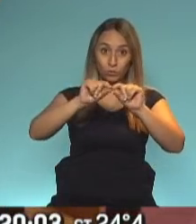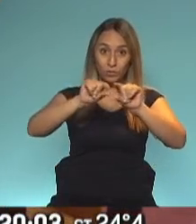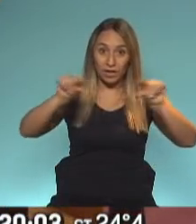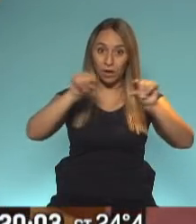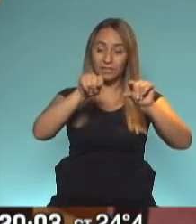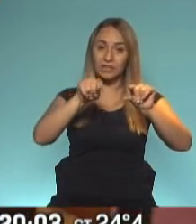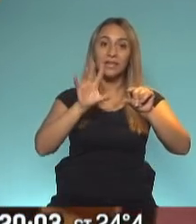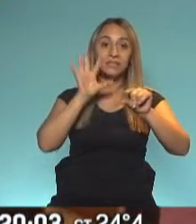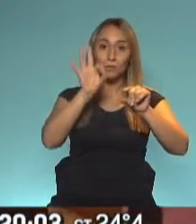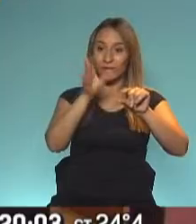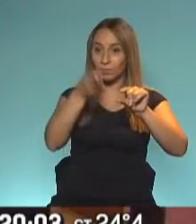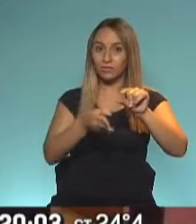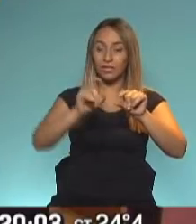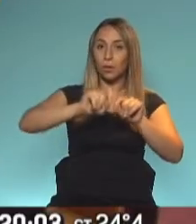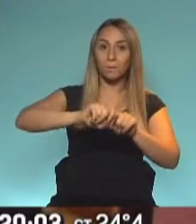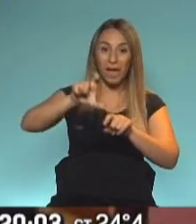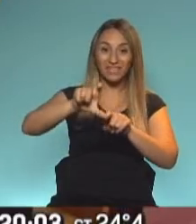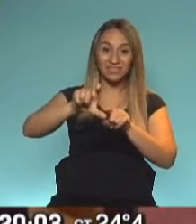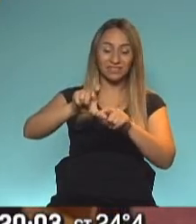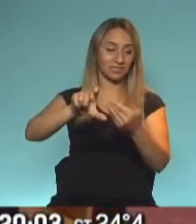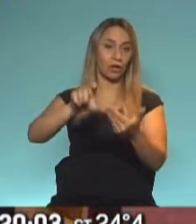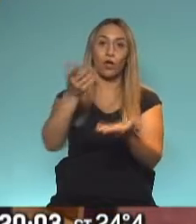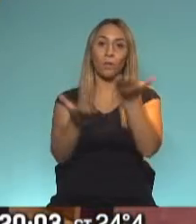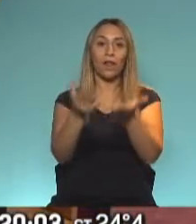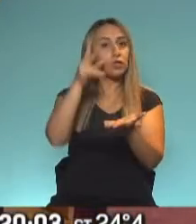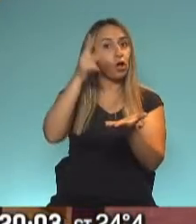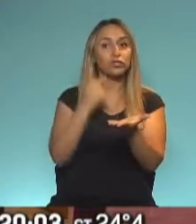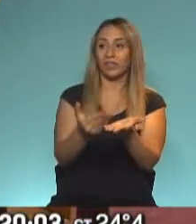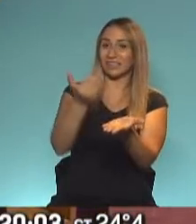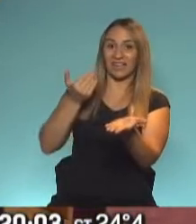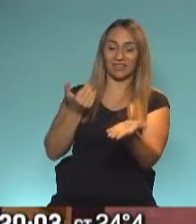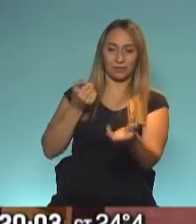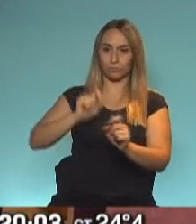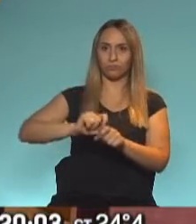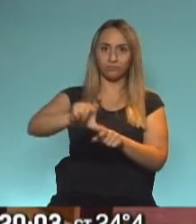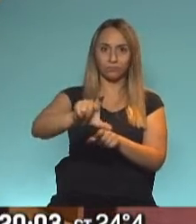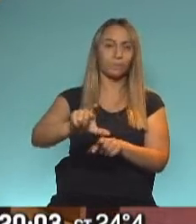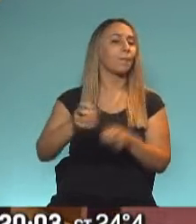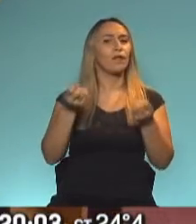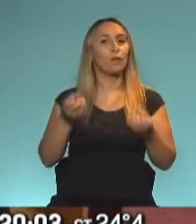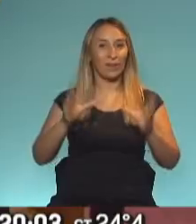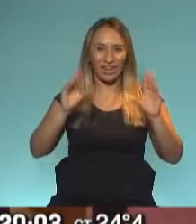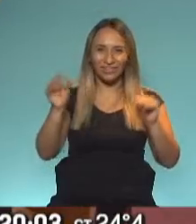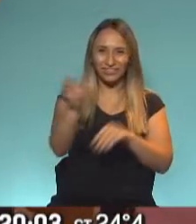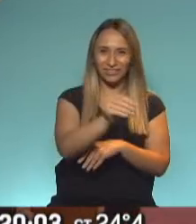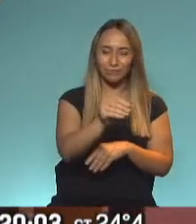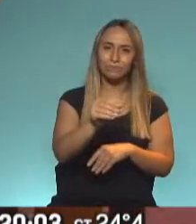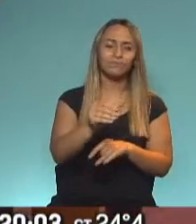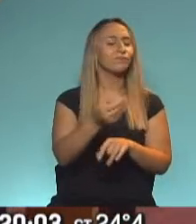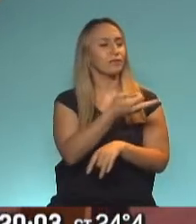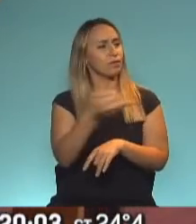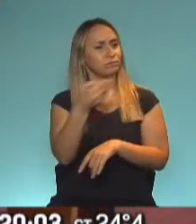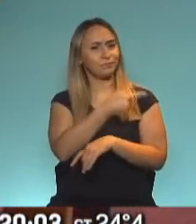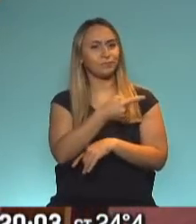más elevada de lo que era hace 8 días. Muy buenas noches, ¿cómo andan? ¿Cómo están? Muy buenas noches. Vos dijiste un parte que se abre